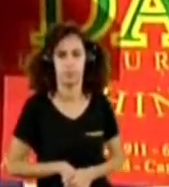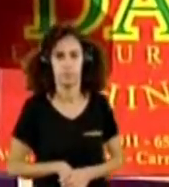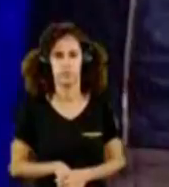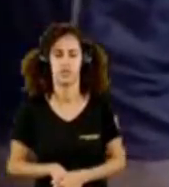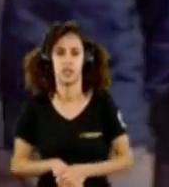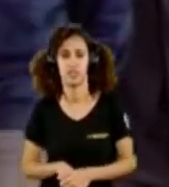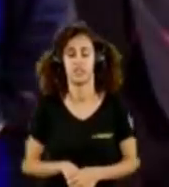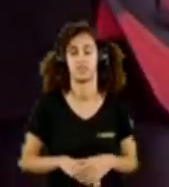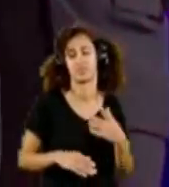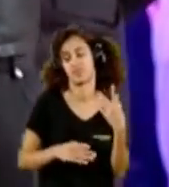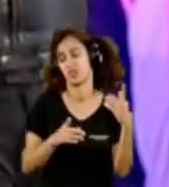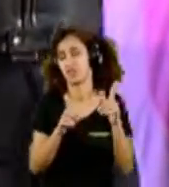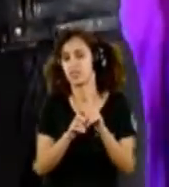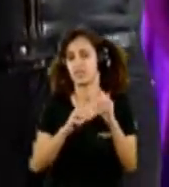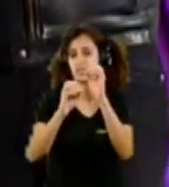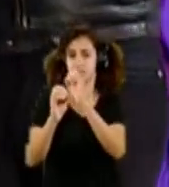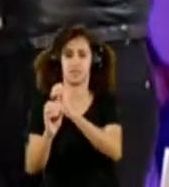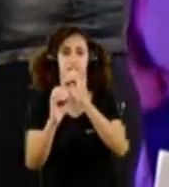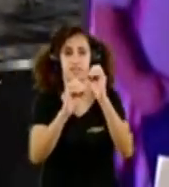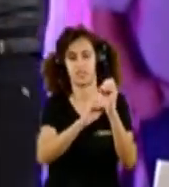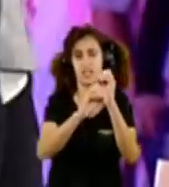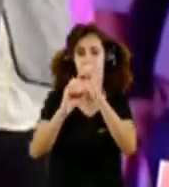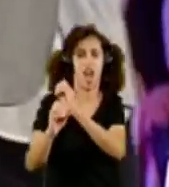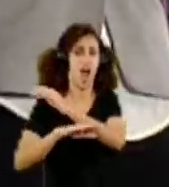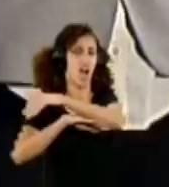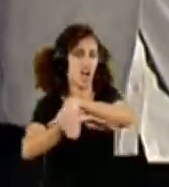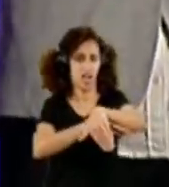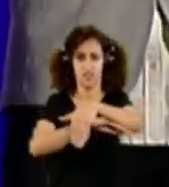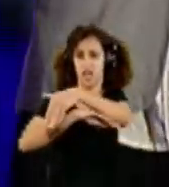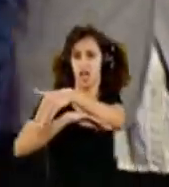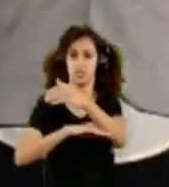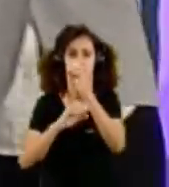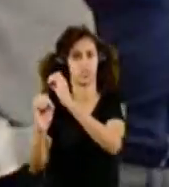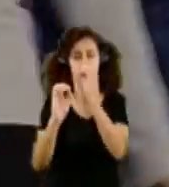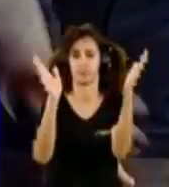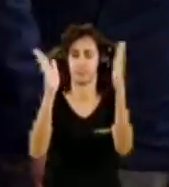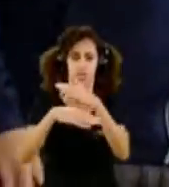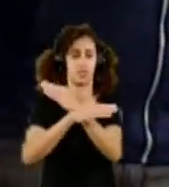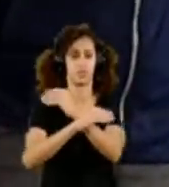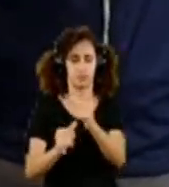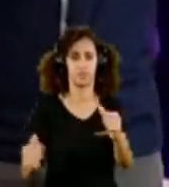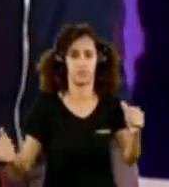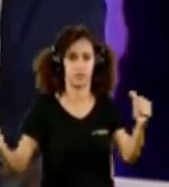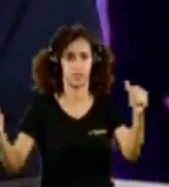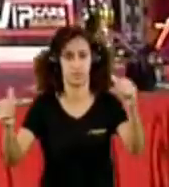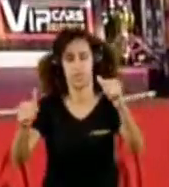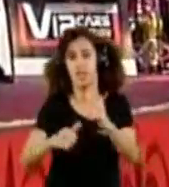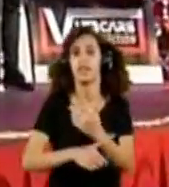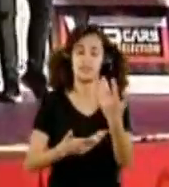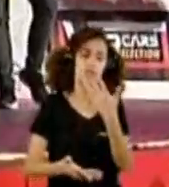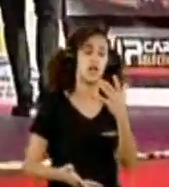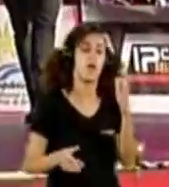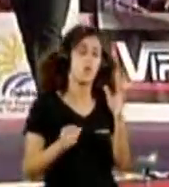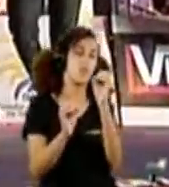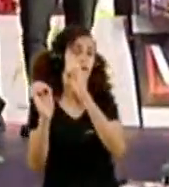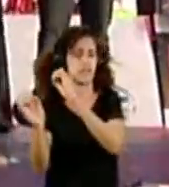a escuchar, nos dice que hay que perdonar, pero si ve que están fallando, también dice hay que rajar.